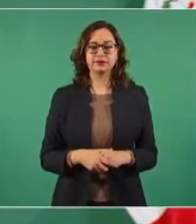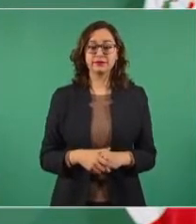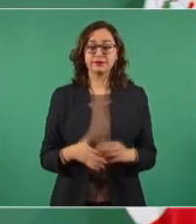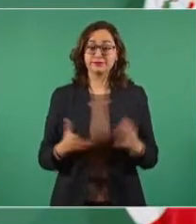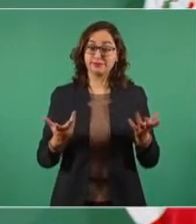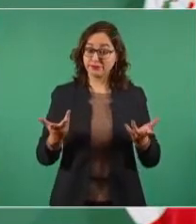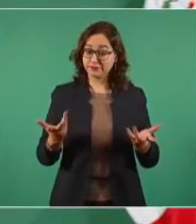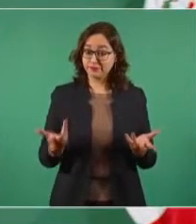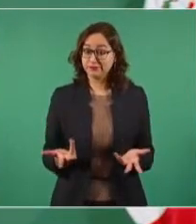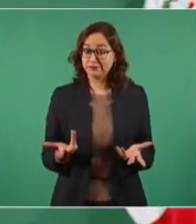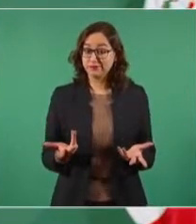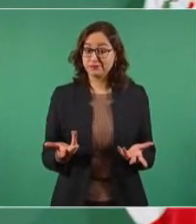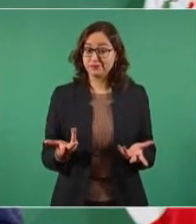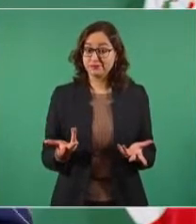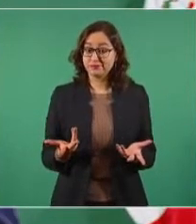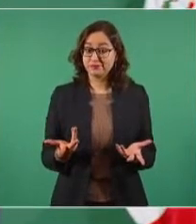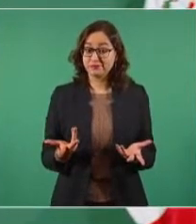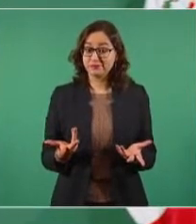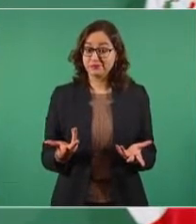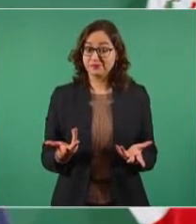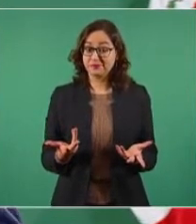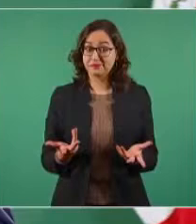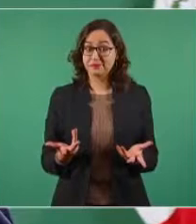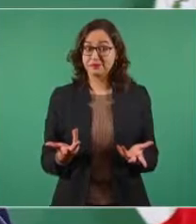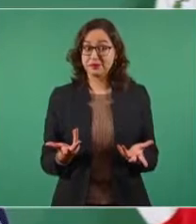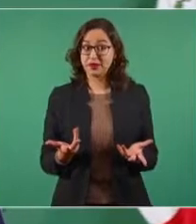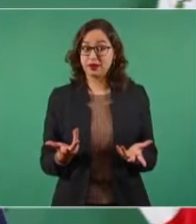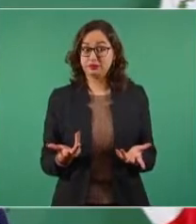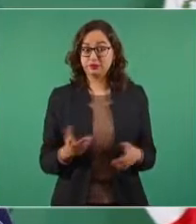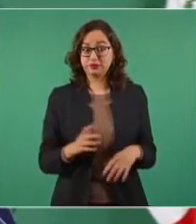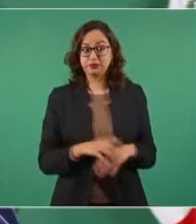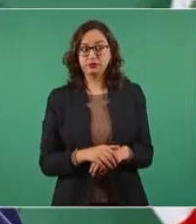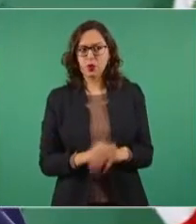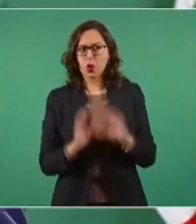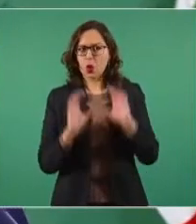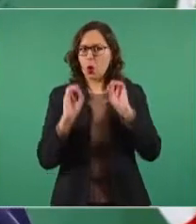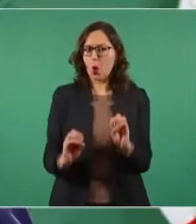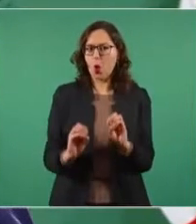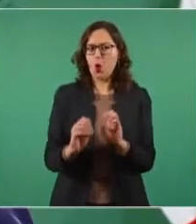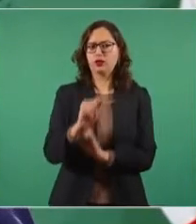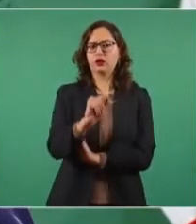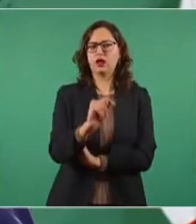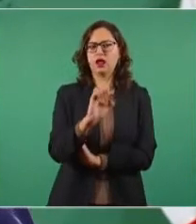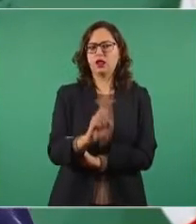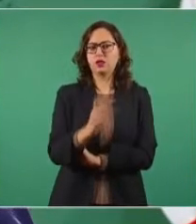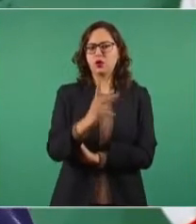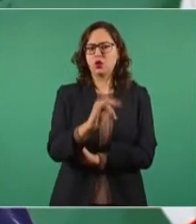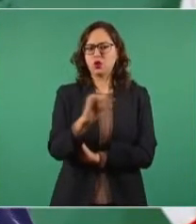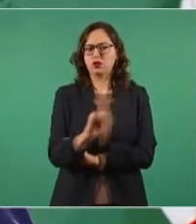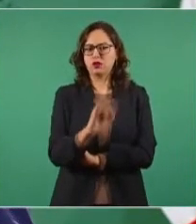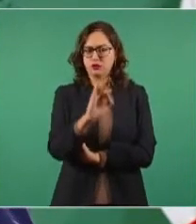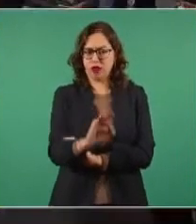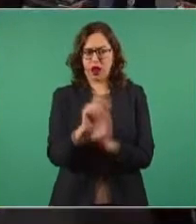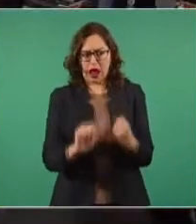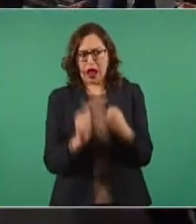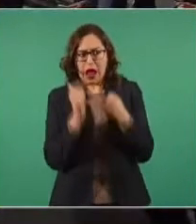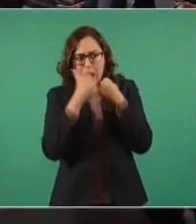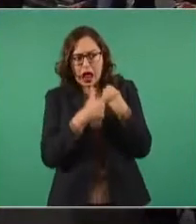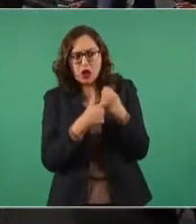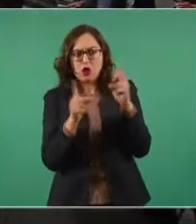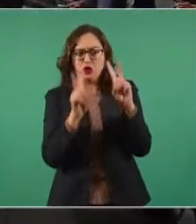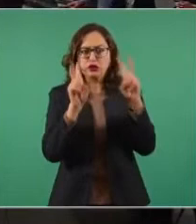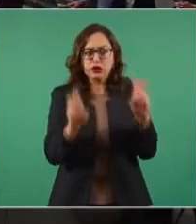tenemos o salieron los de el tribunal y hablar sobre el asunto dieron